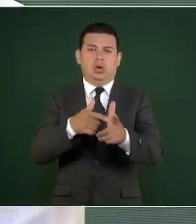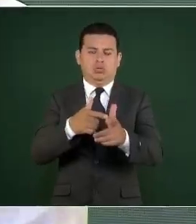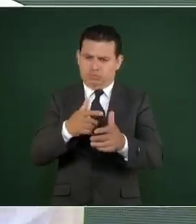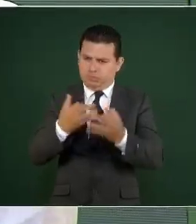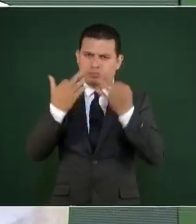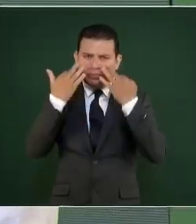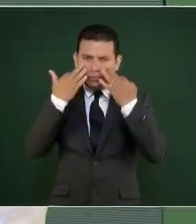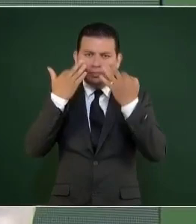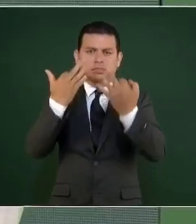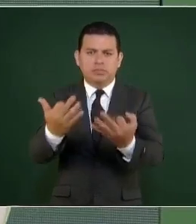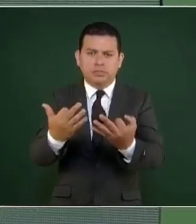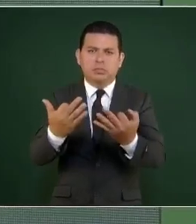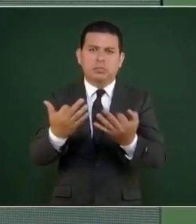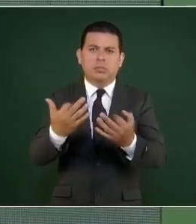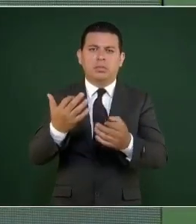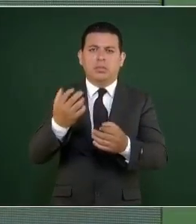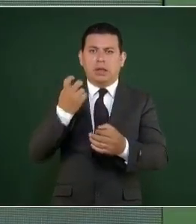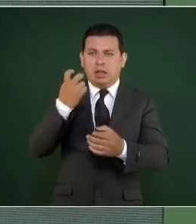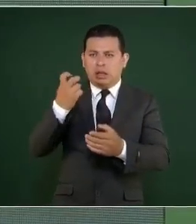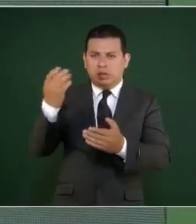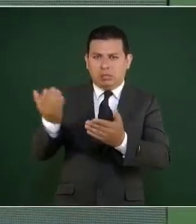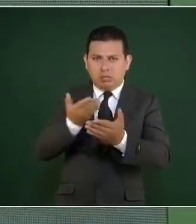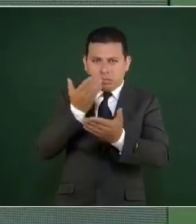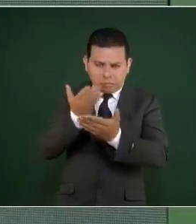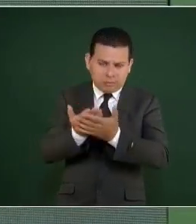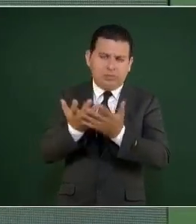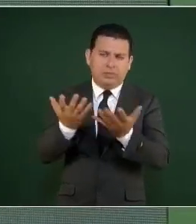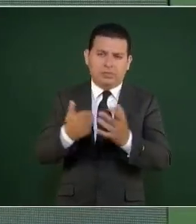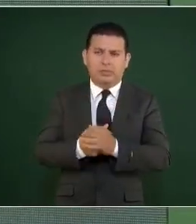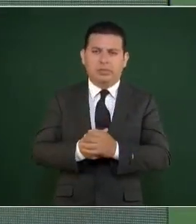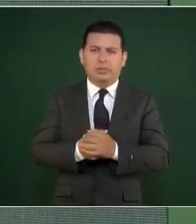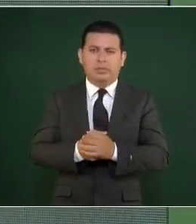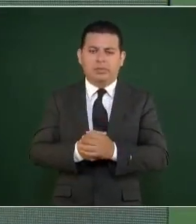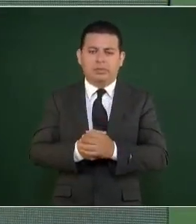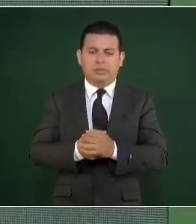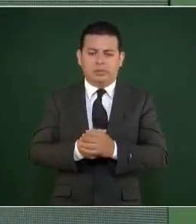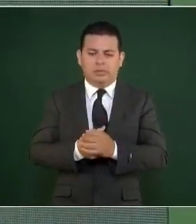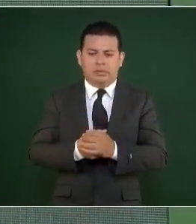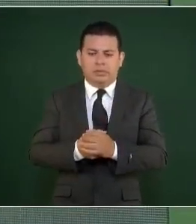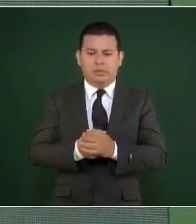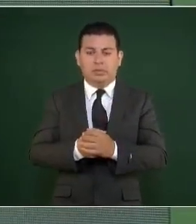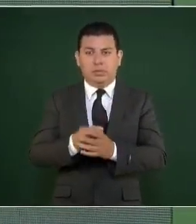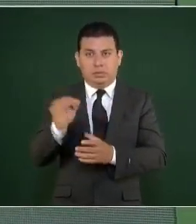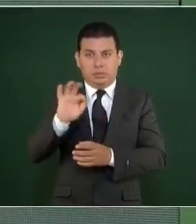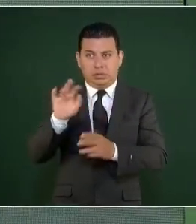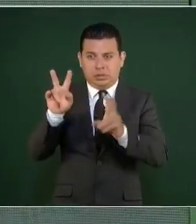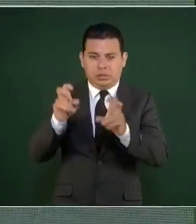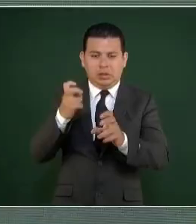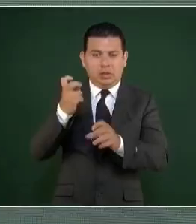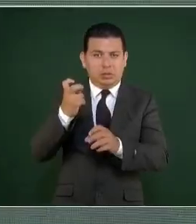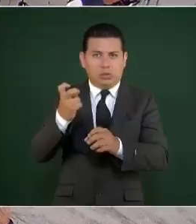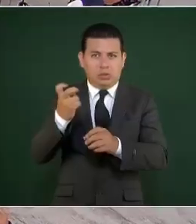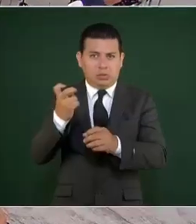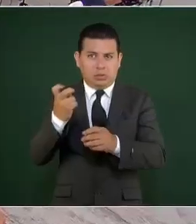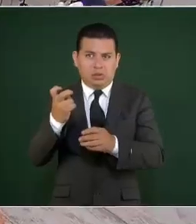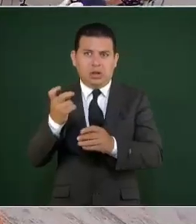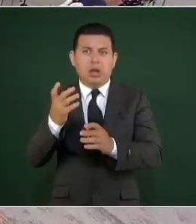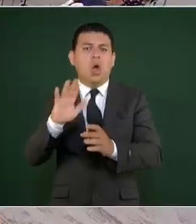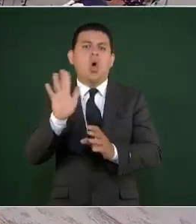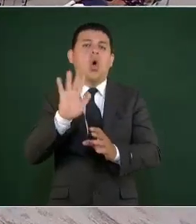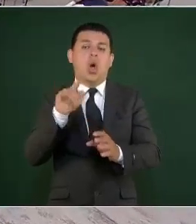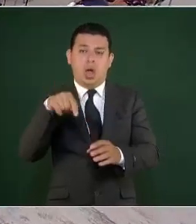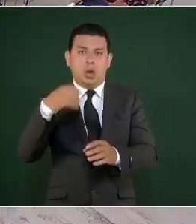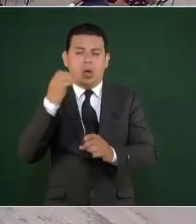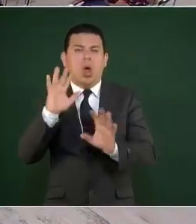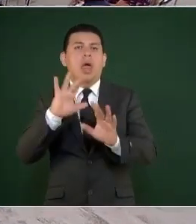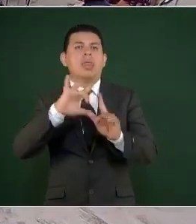presente para ir resolviendo. No sé si este tema está en el… Este tema es nacional, presidente.